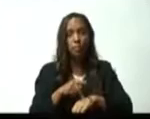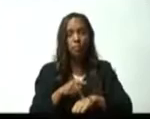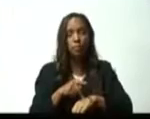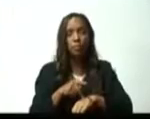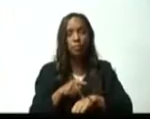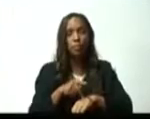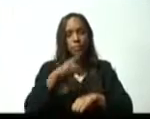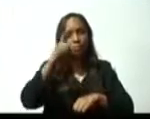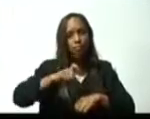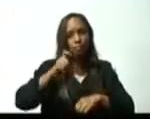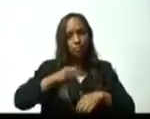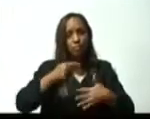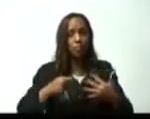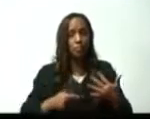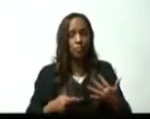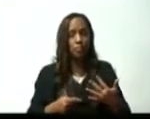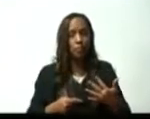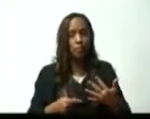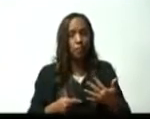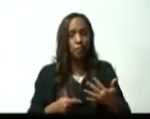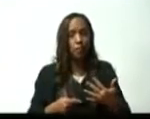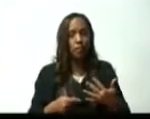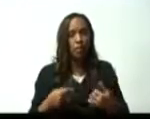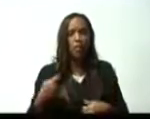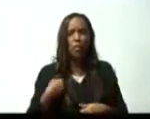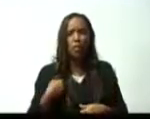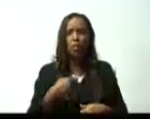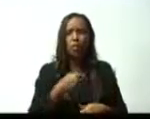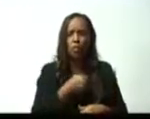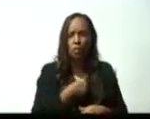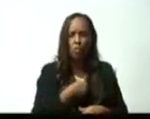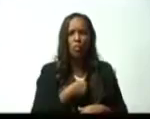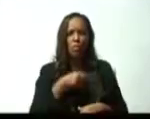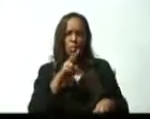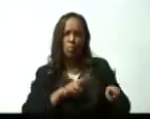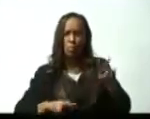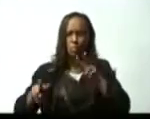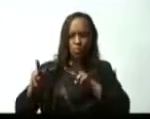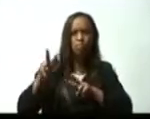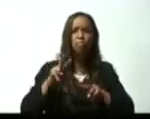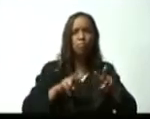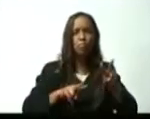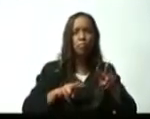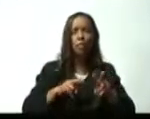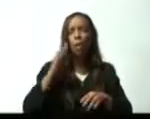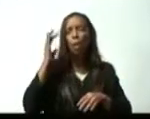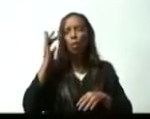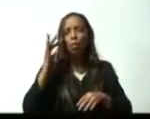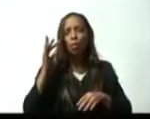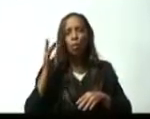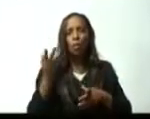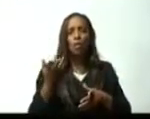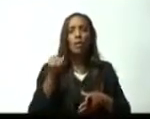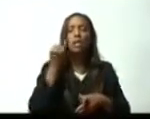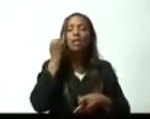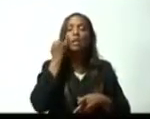digo a cada uno de los colegas, para que no politicemos los recursos que lleguen a cada una de